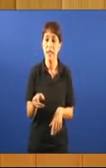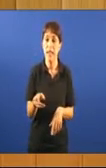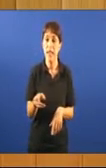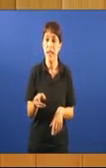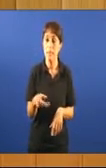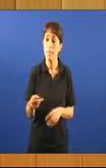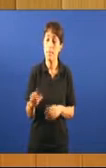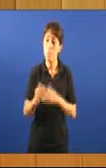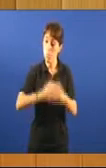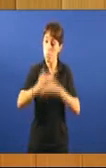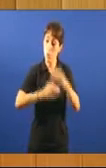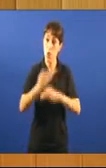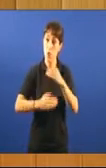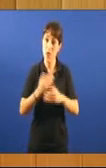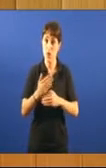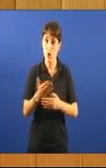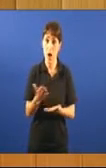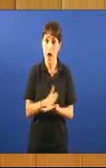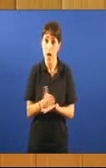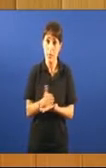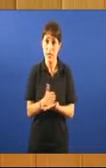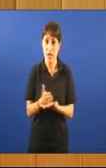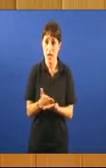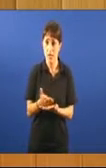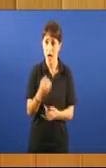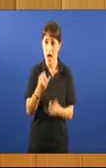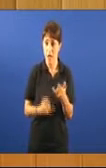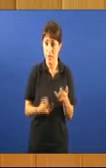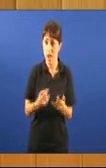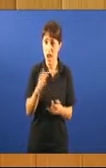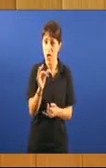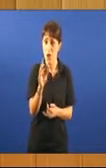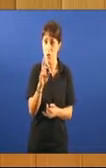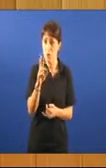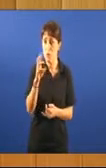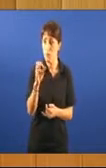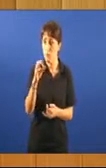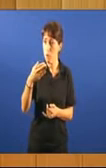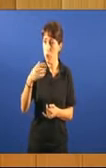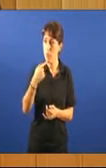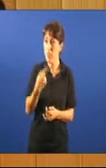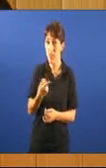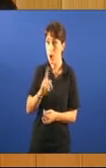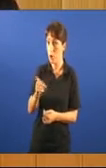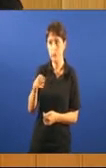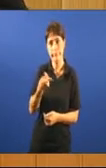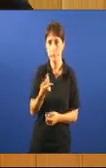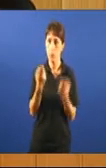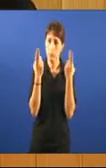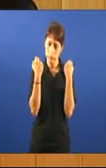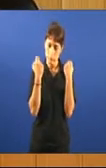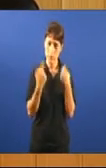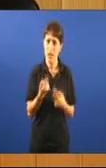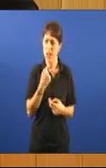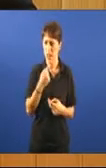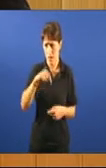arbitraxe. Pero o FROP díxolle que non. E vostede achantou, señor Feijóo, por moito que hoxe pola mañá